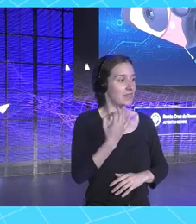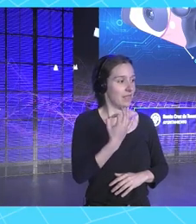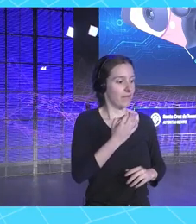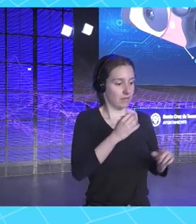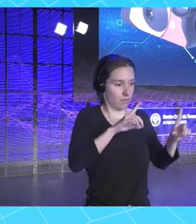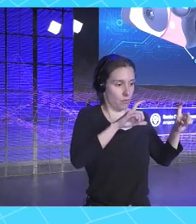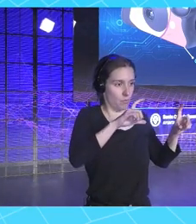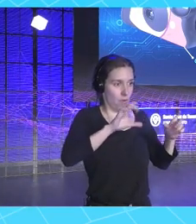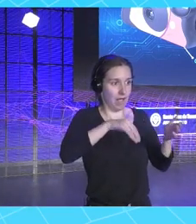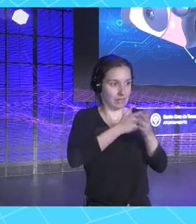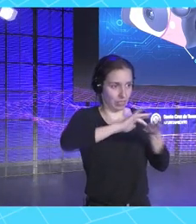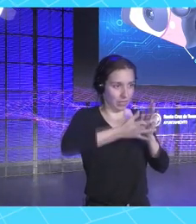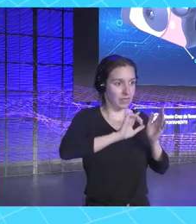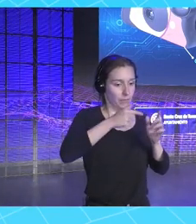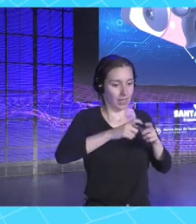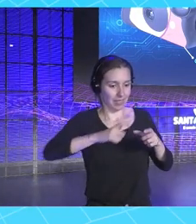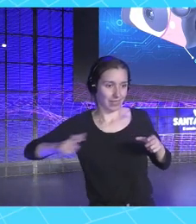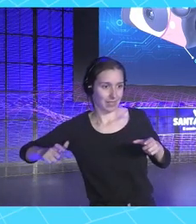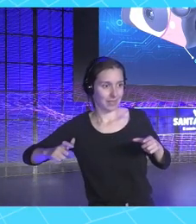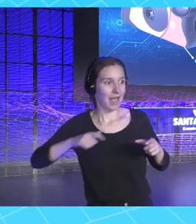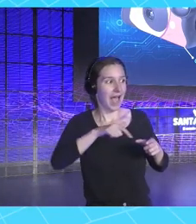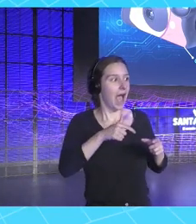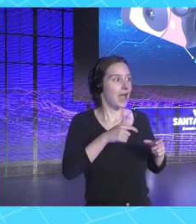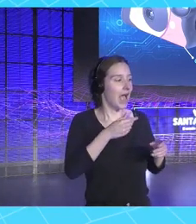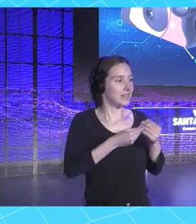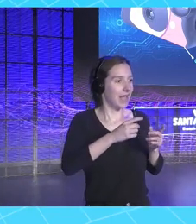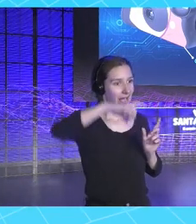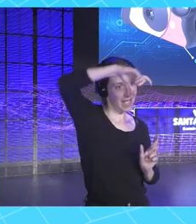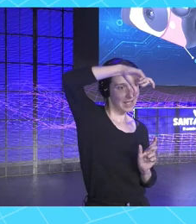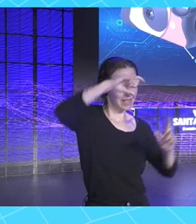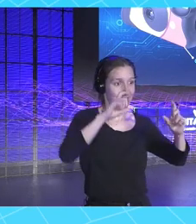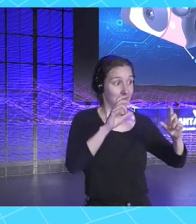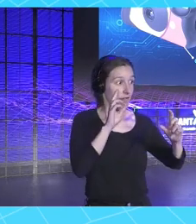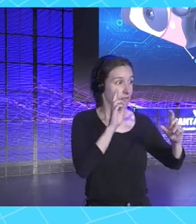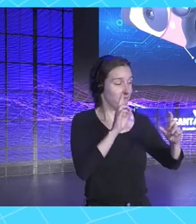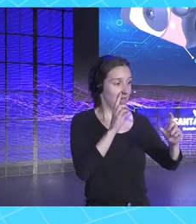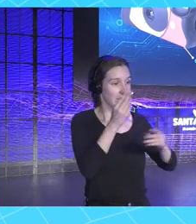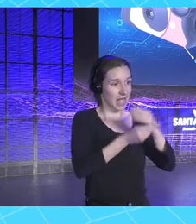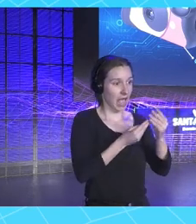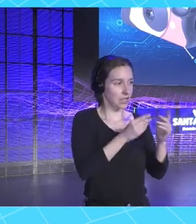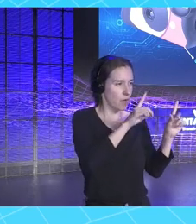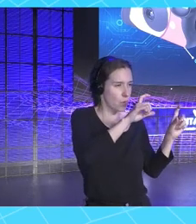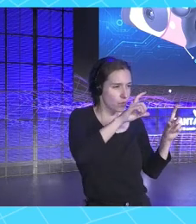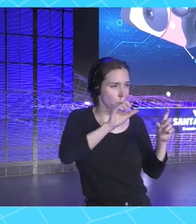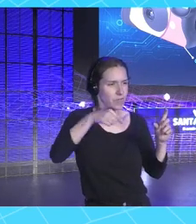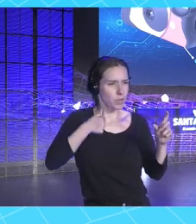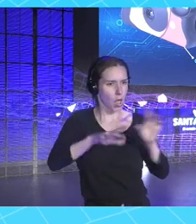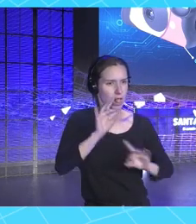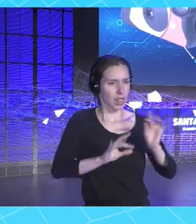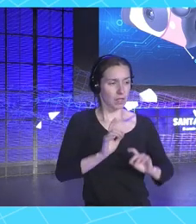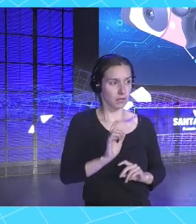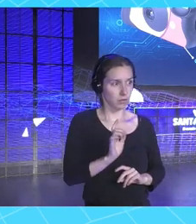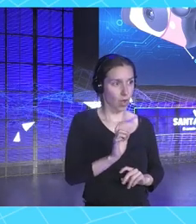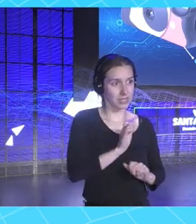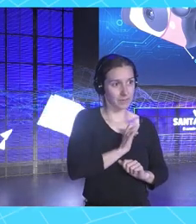y ahí no existía lo de hazme una en horizontal y luego en vertical O al menos sé que o tú ves Haciendo que ya luego elijo yo no Espera A ver déjame ver